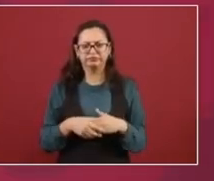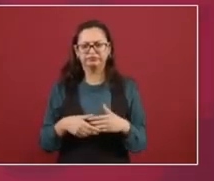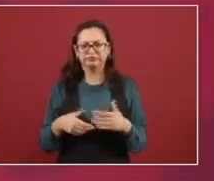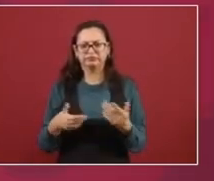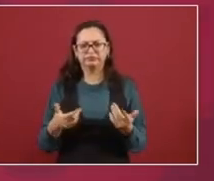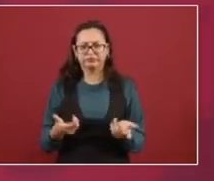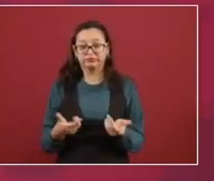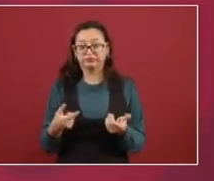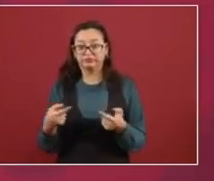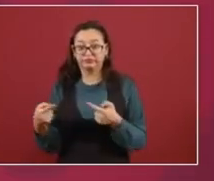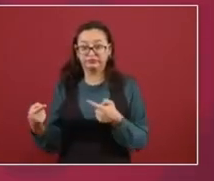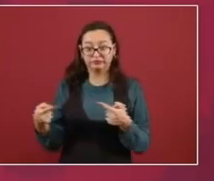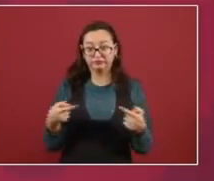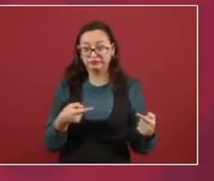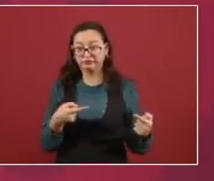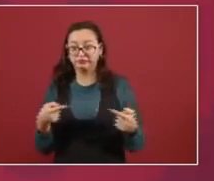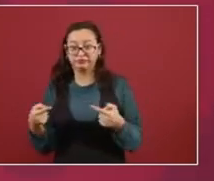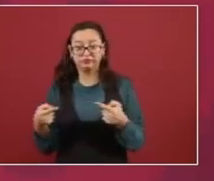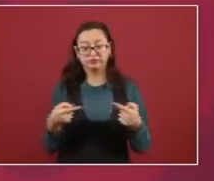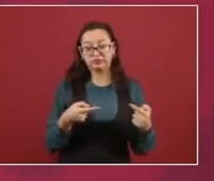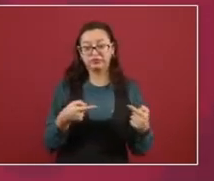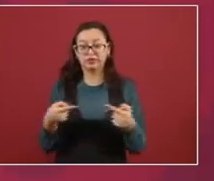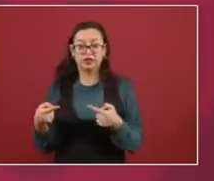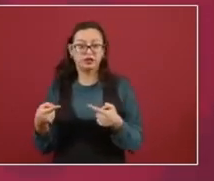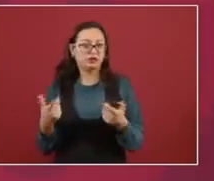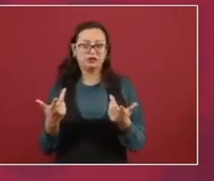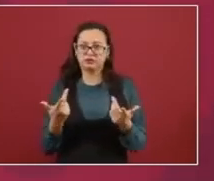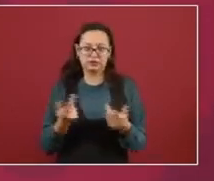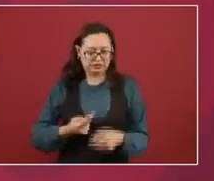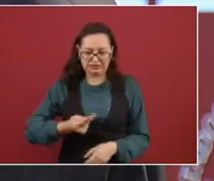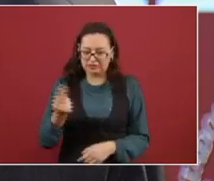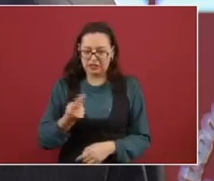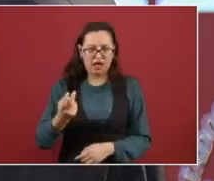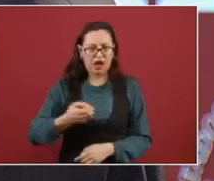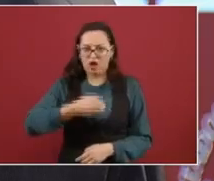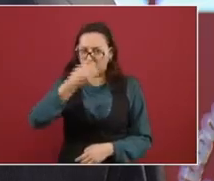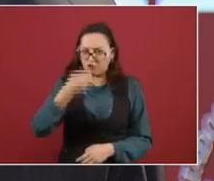la oposición es consustancial a la democracia.